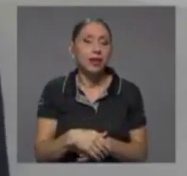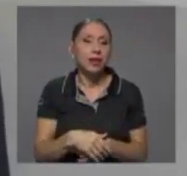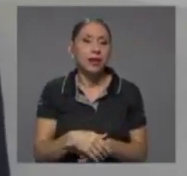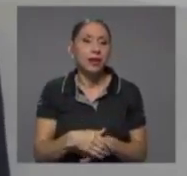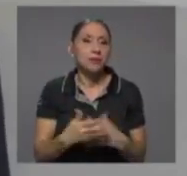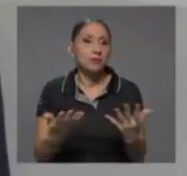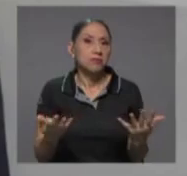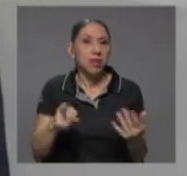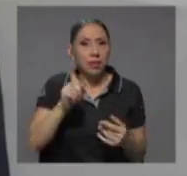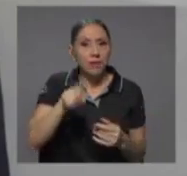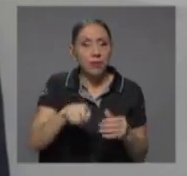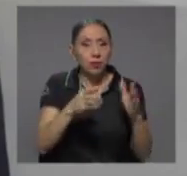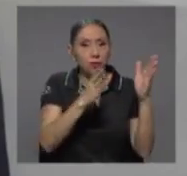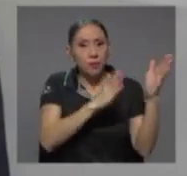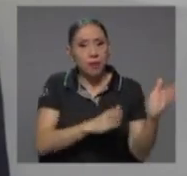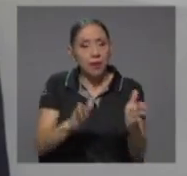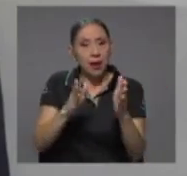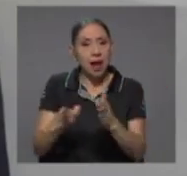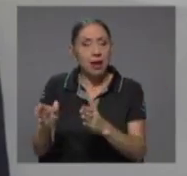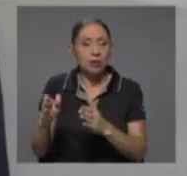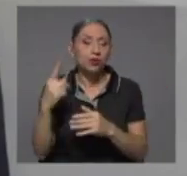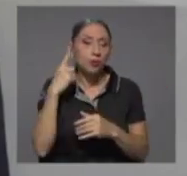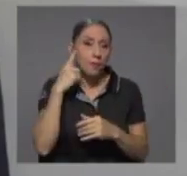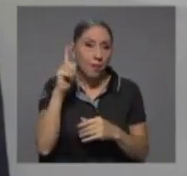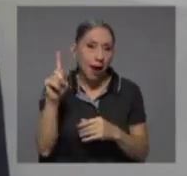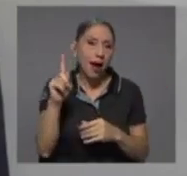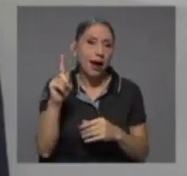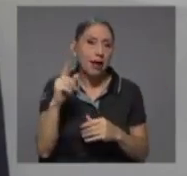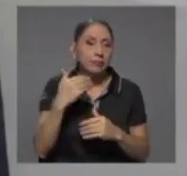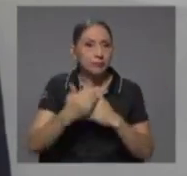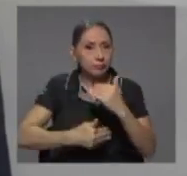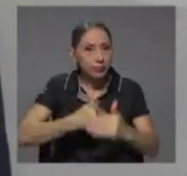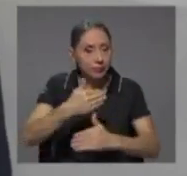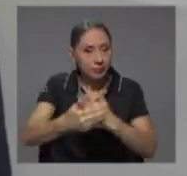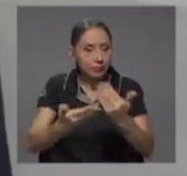digamos, prepararnos para gestionar esta parte.